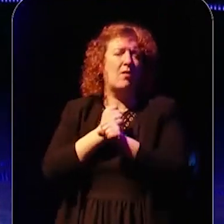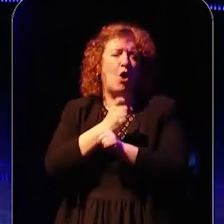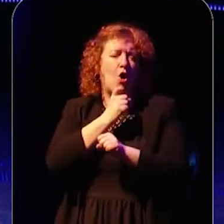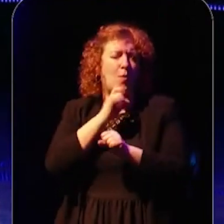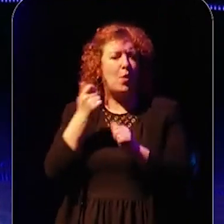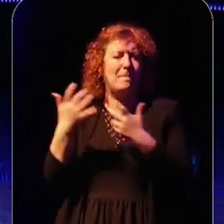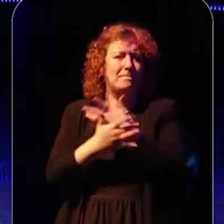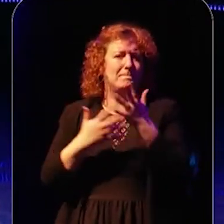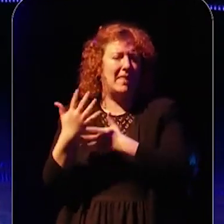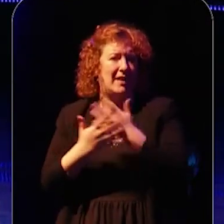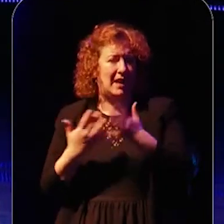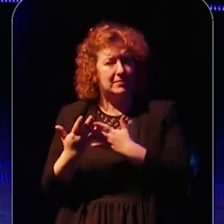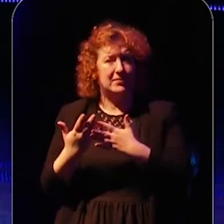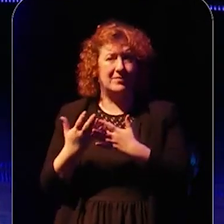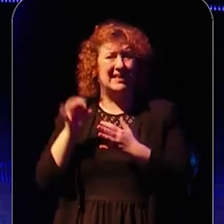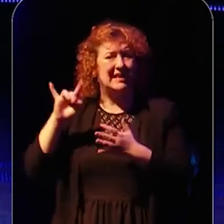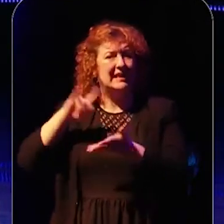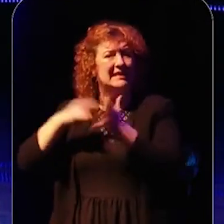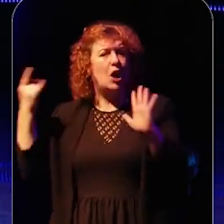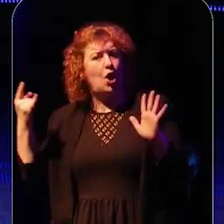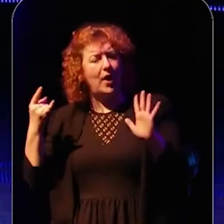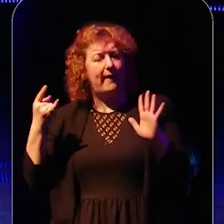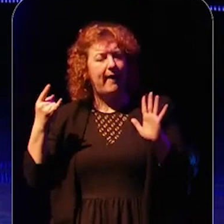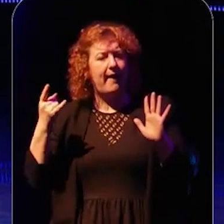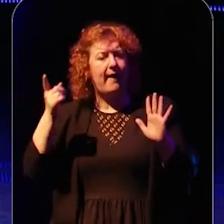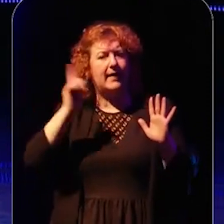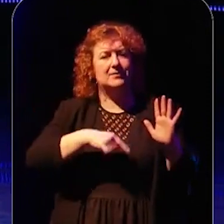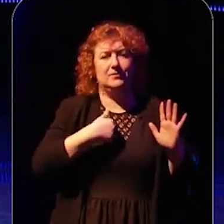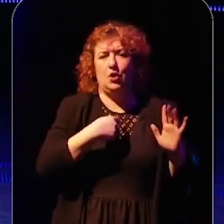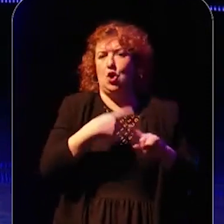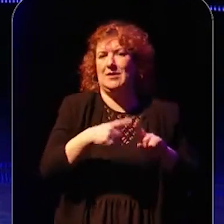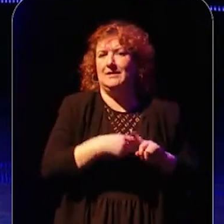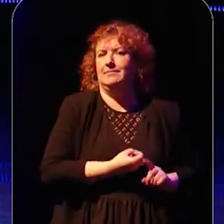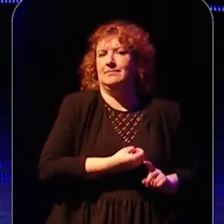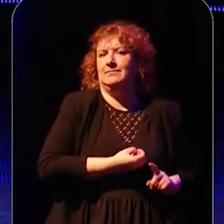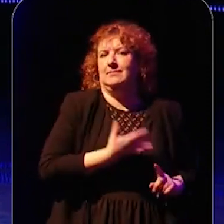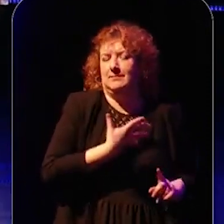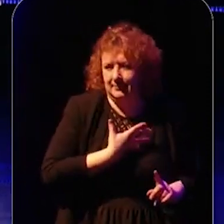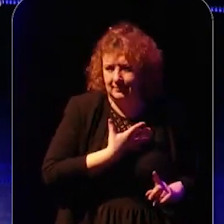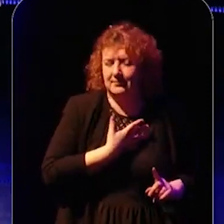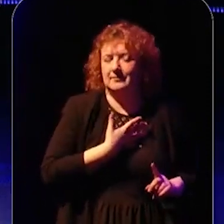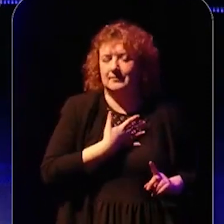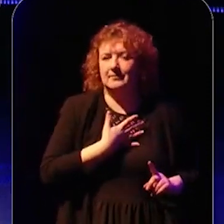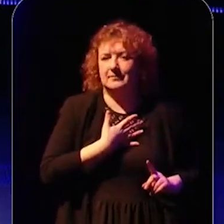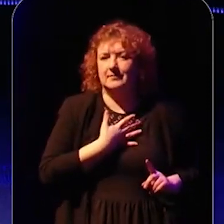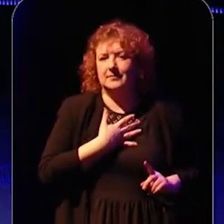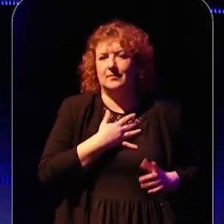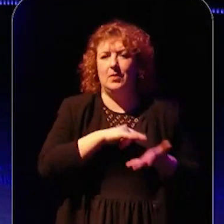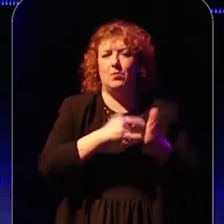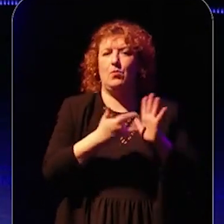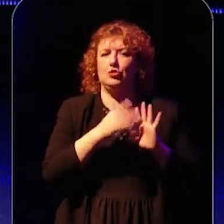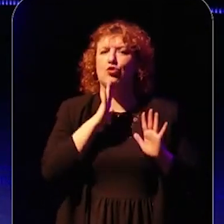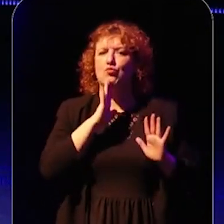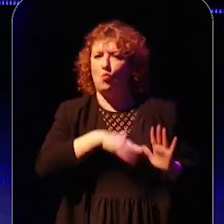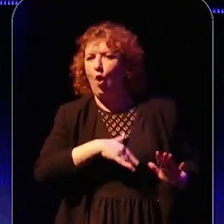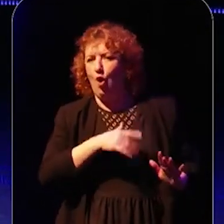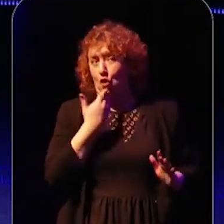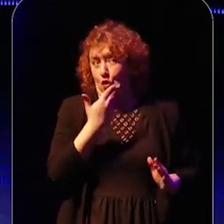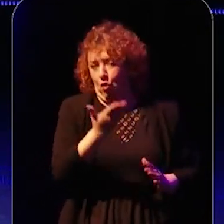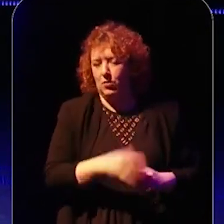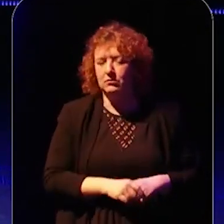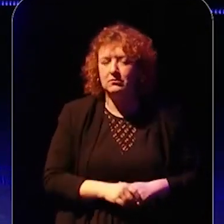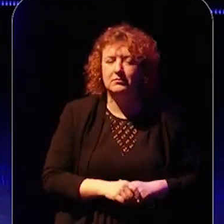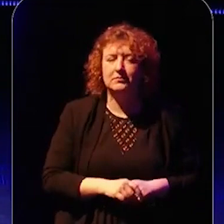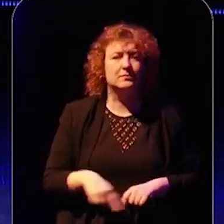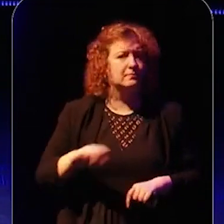cómo conjugan, por una parte, la parte tecnológica con lo que a ellos de verdad les gusta, que es centrarse en crear proyectos tan guays como estos. Así que,